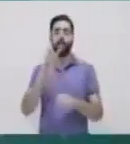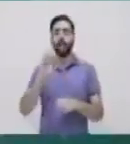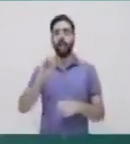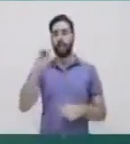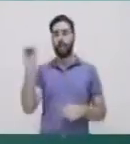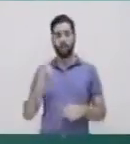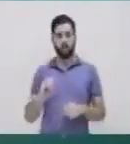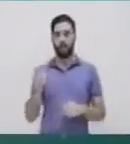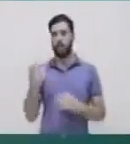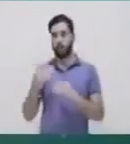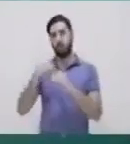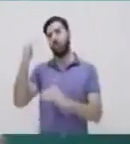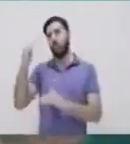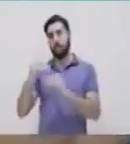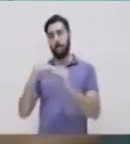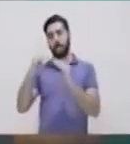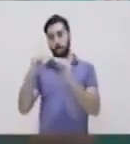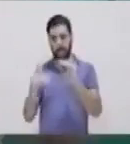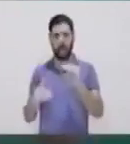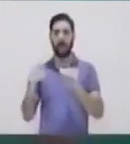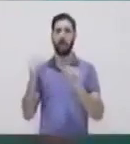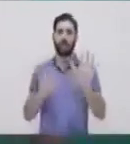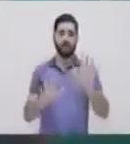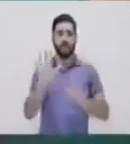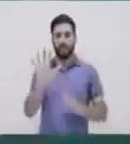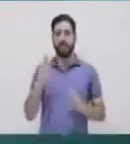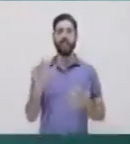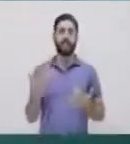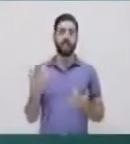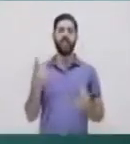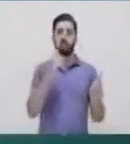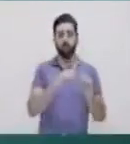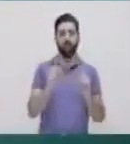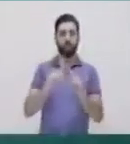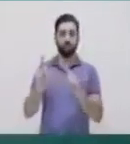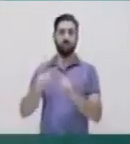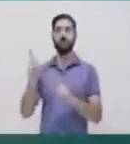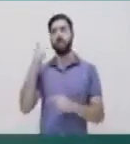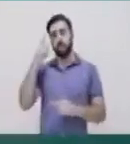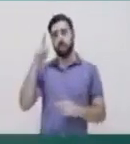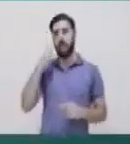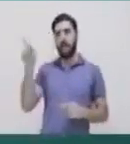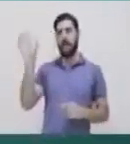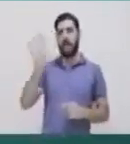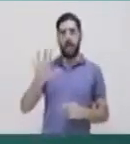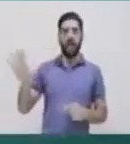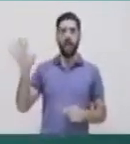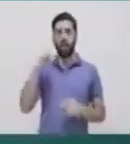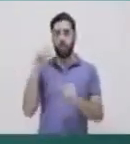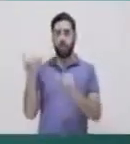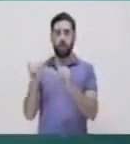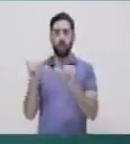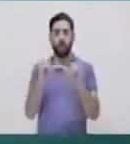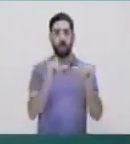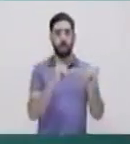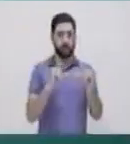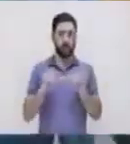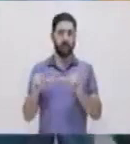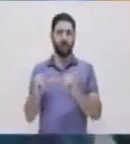30% de los alumnos obtuvo una nota menor a 15. Entonces, para eso nos van a servir las medidas de